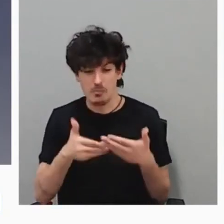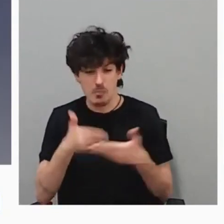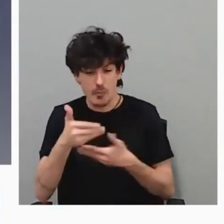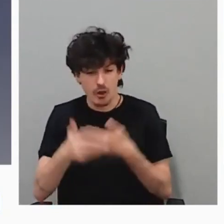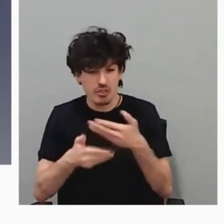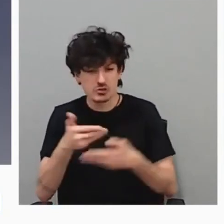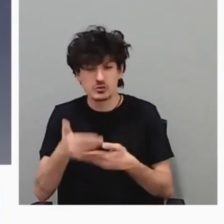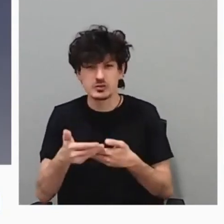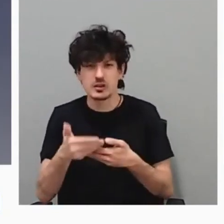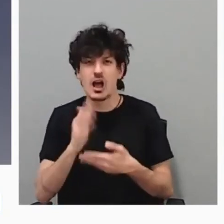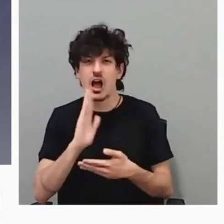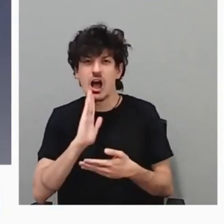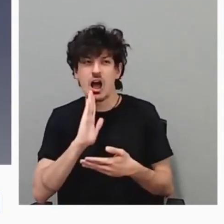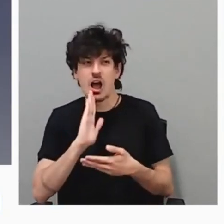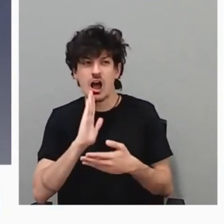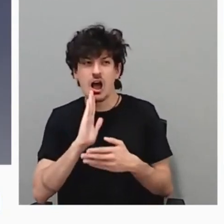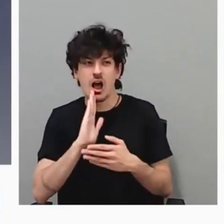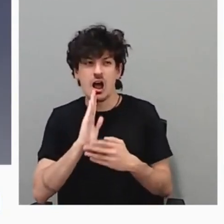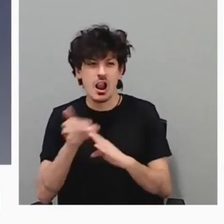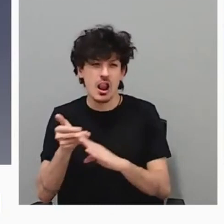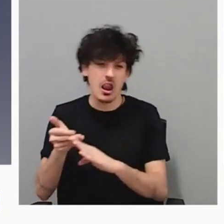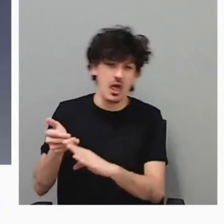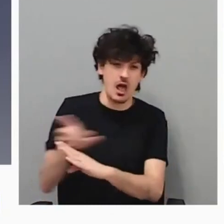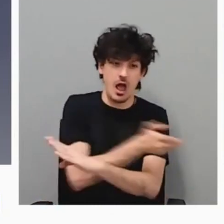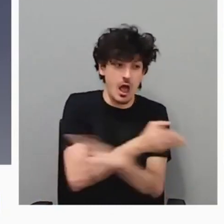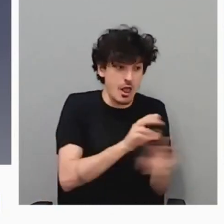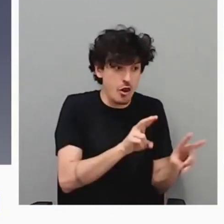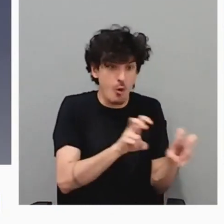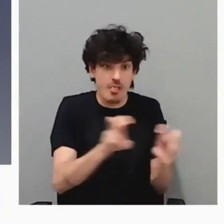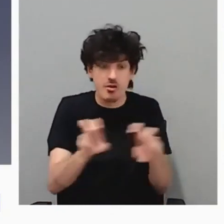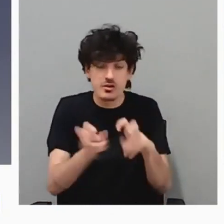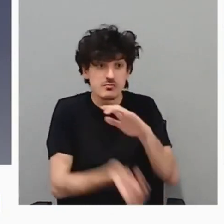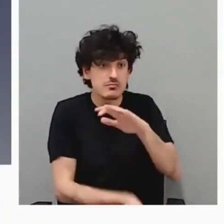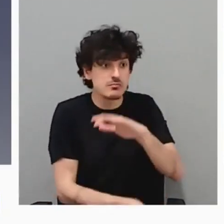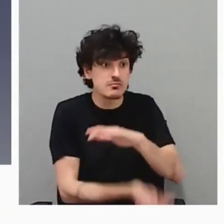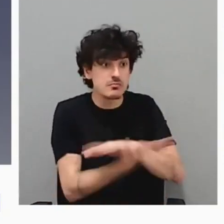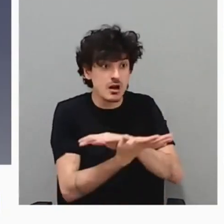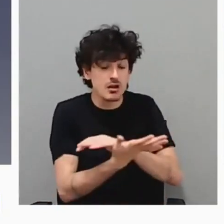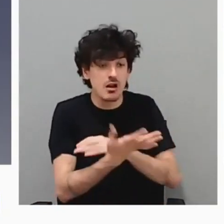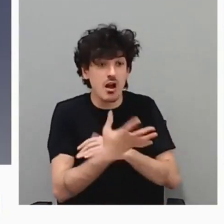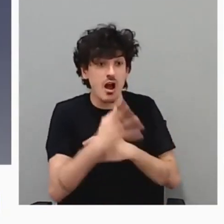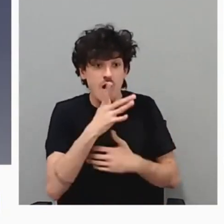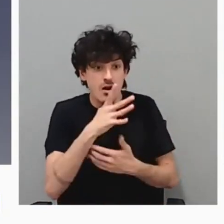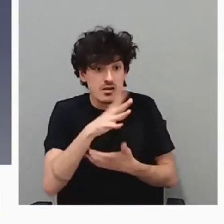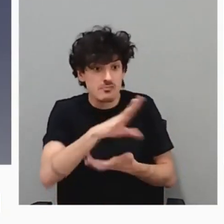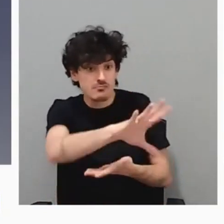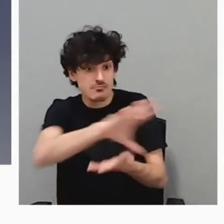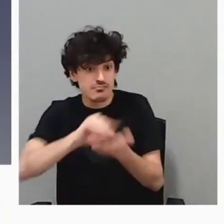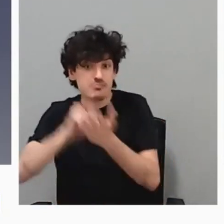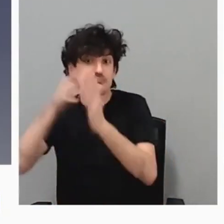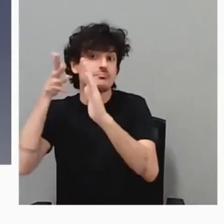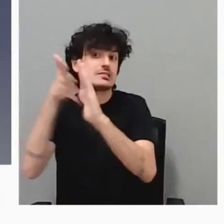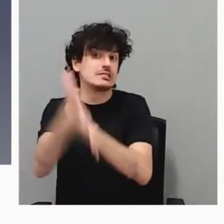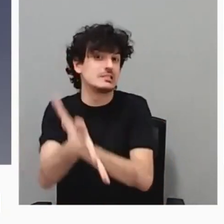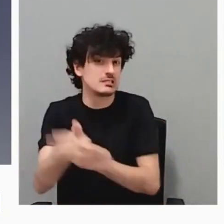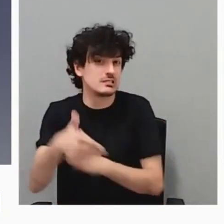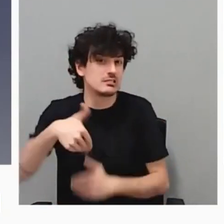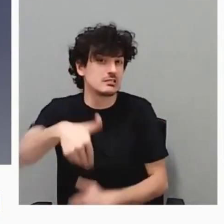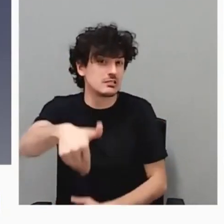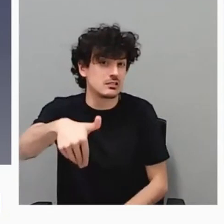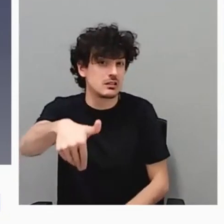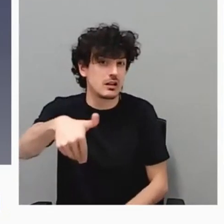todas las innovaciones que han aparecido, qué es lo que nos vamos a quedar ya en el largo plazo o qué es lo que no, ¿no? Pero también se puso de